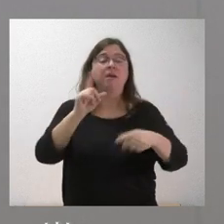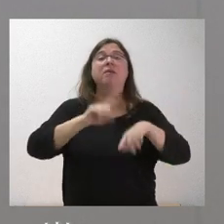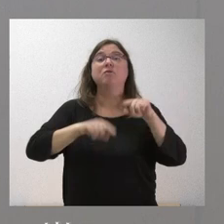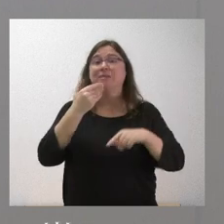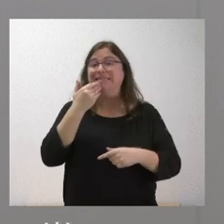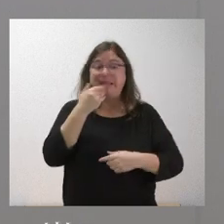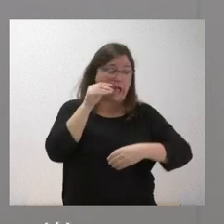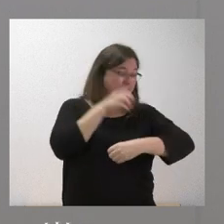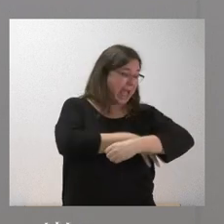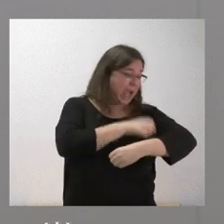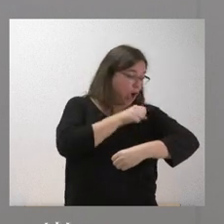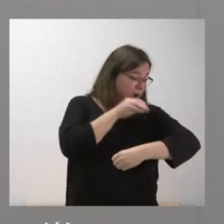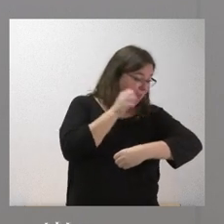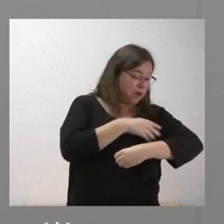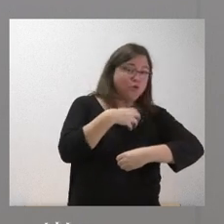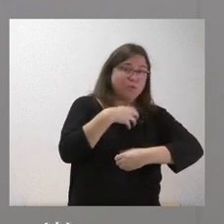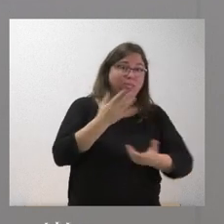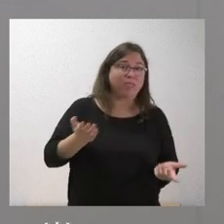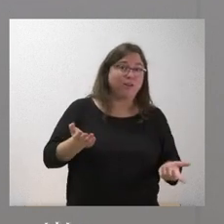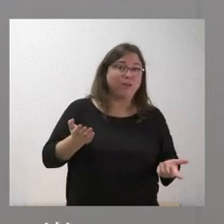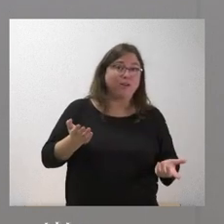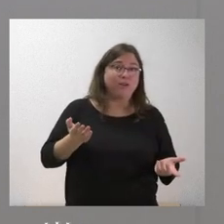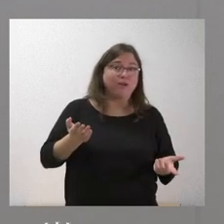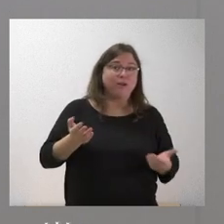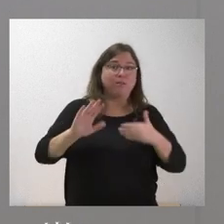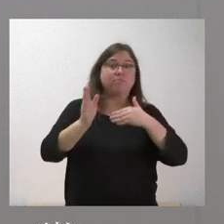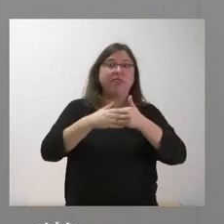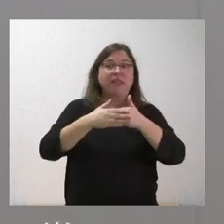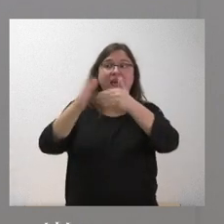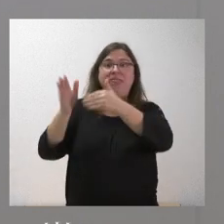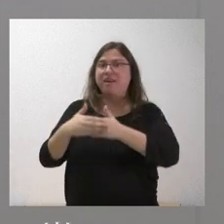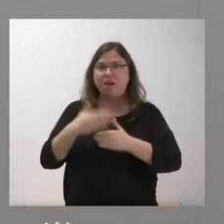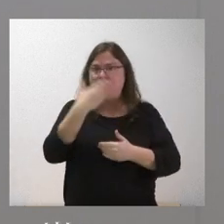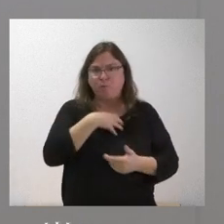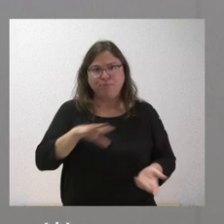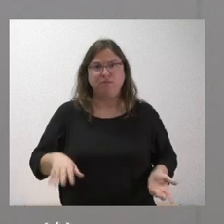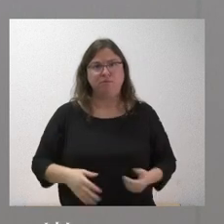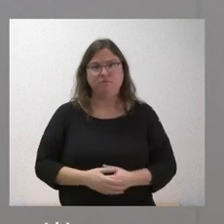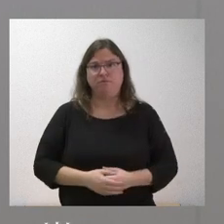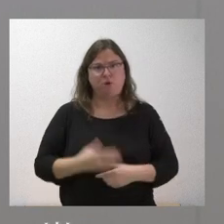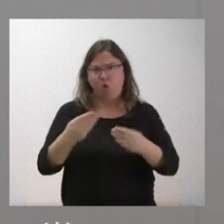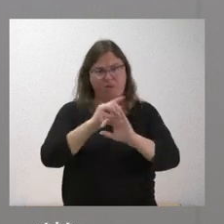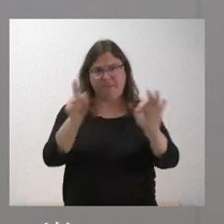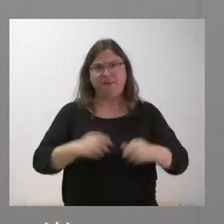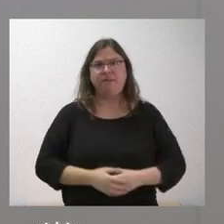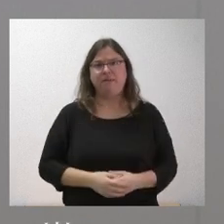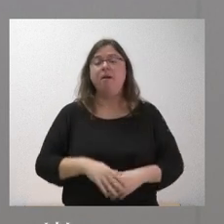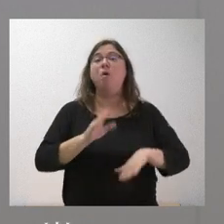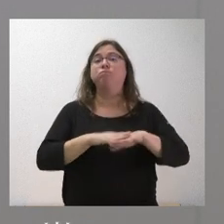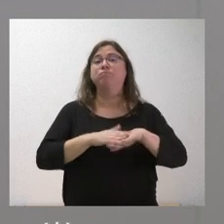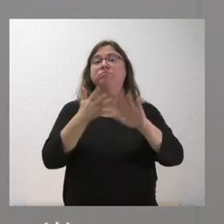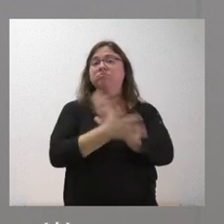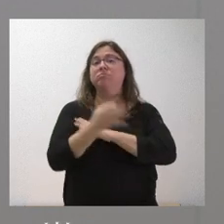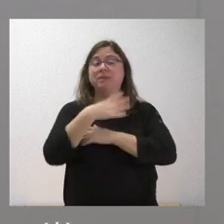podemos ahorrar para mejorar las condiciones es de cerrar los centros públicos docentes no lo vamos a hacer por tanto lo que